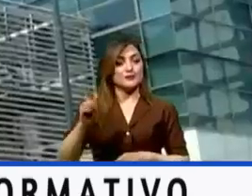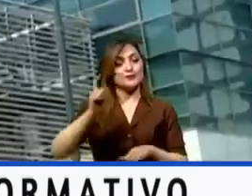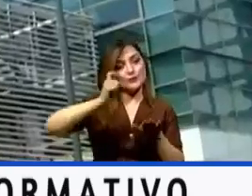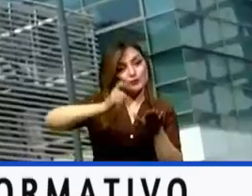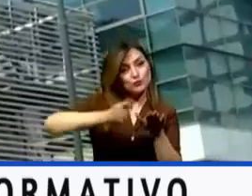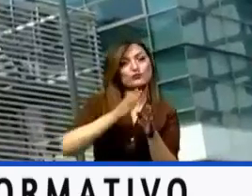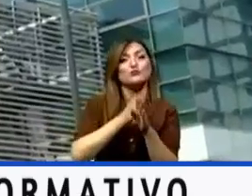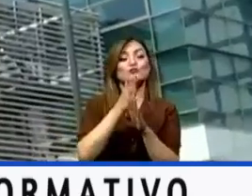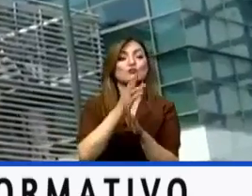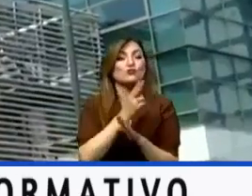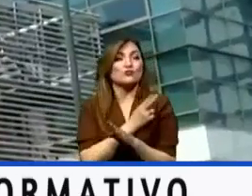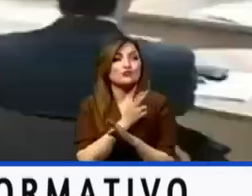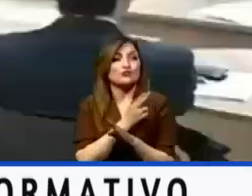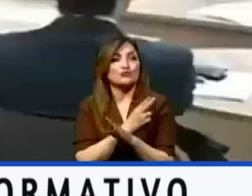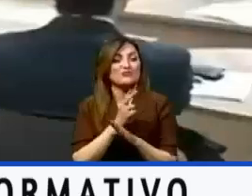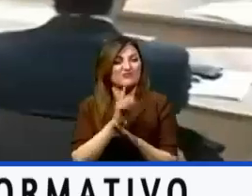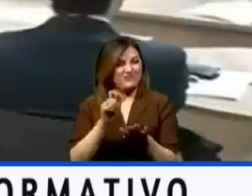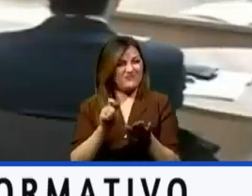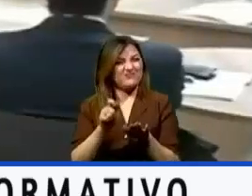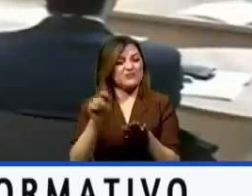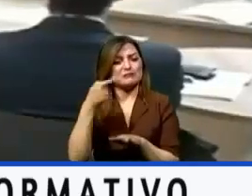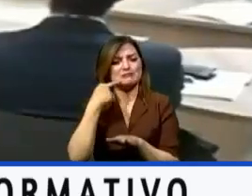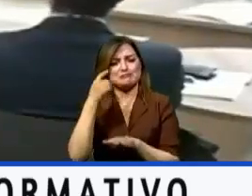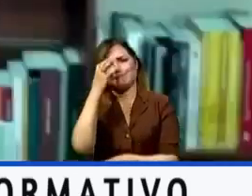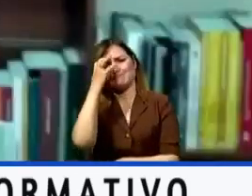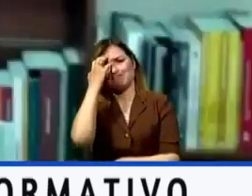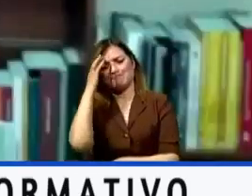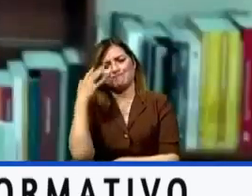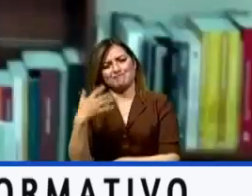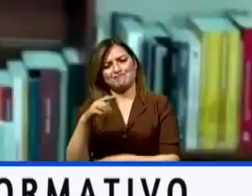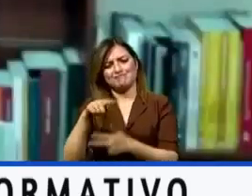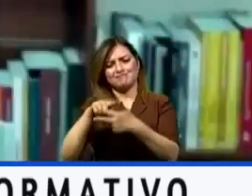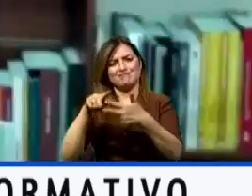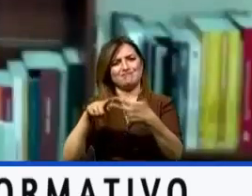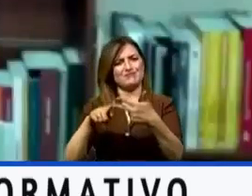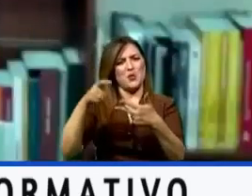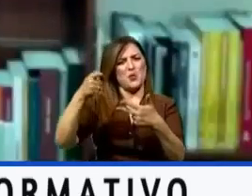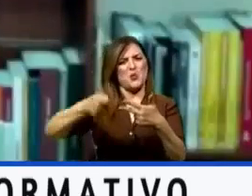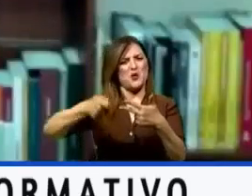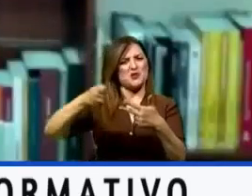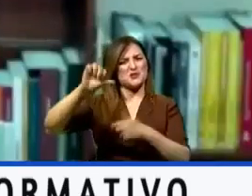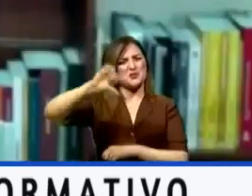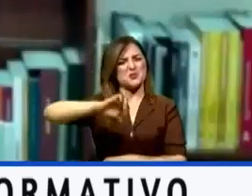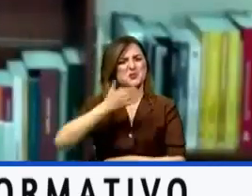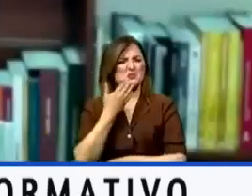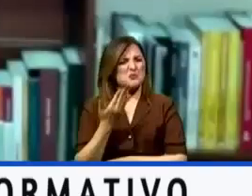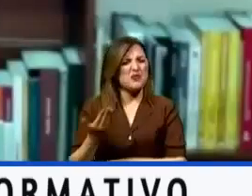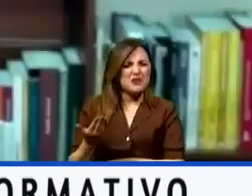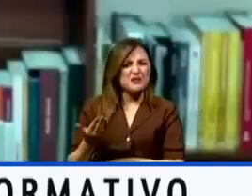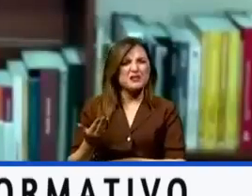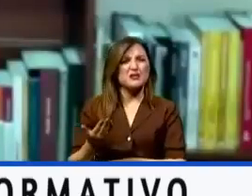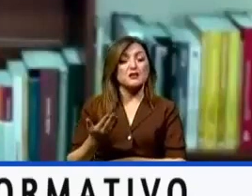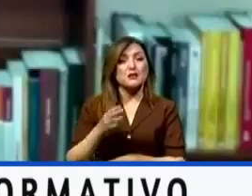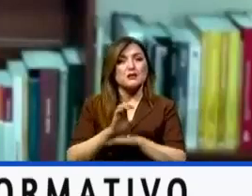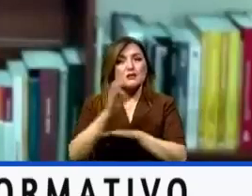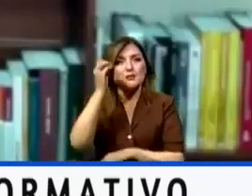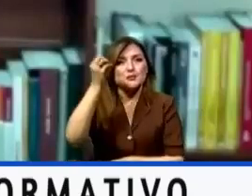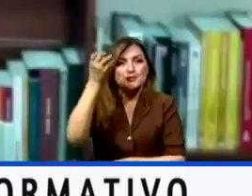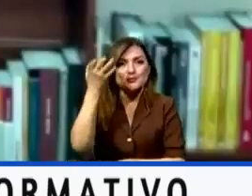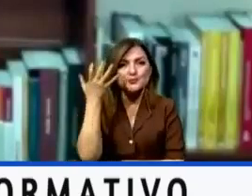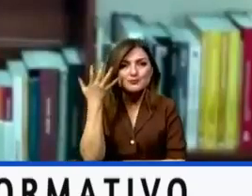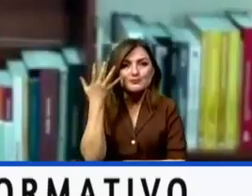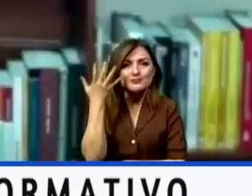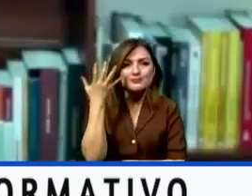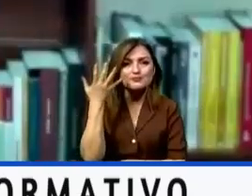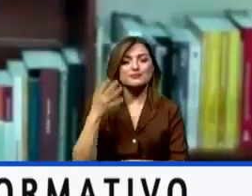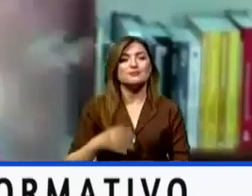le parece extremadamente preocupante el accionar de este tribunal. Parece que en el Ecuador se olvida, y muy hábilmente, para